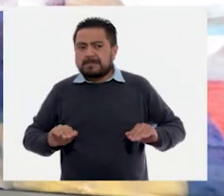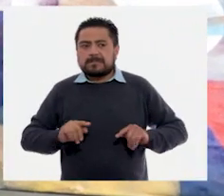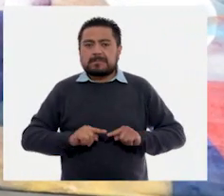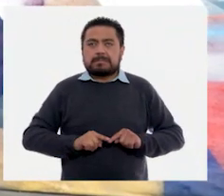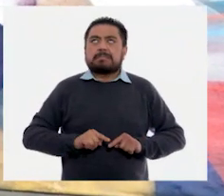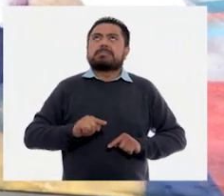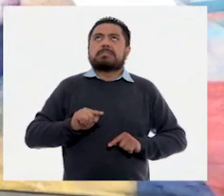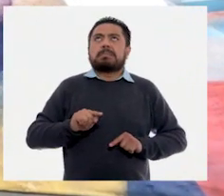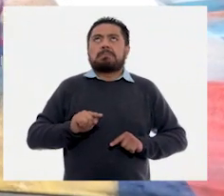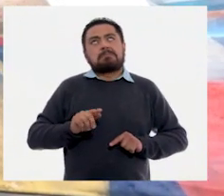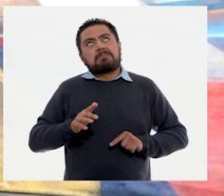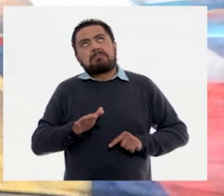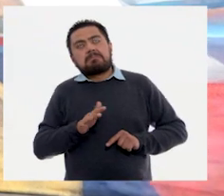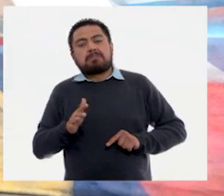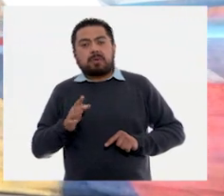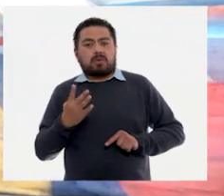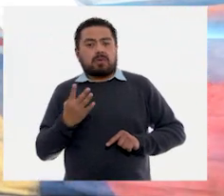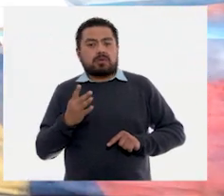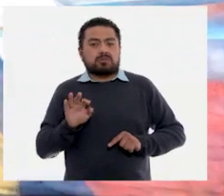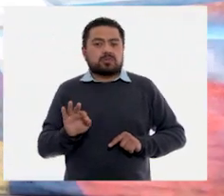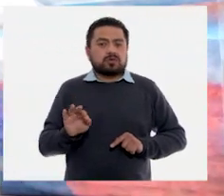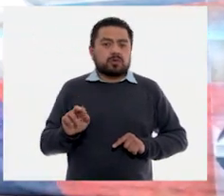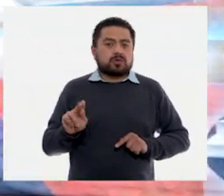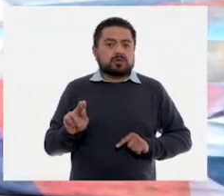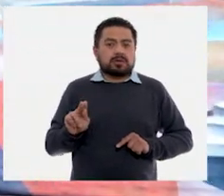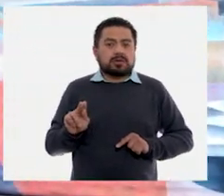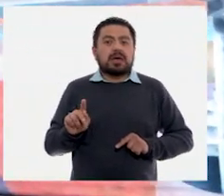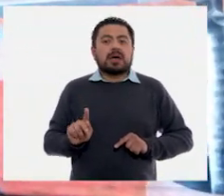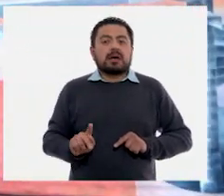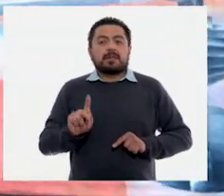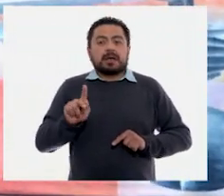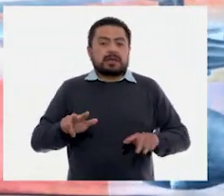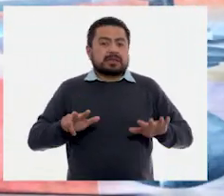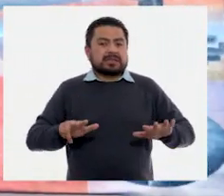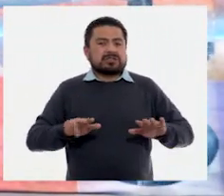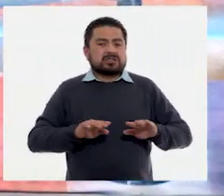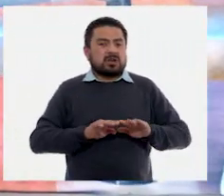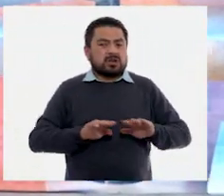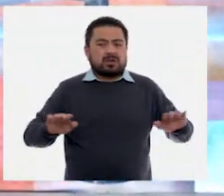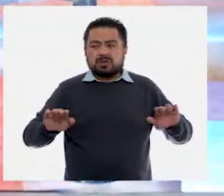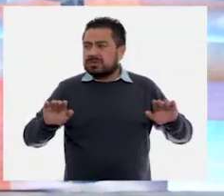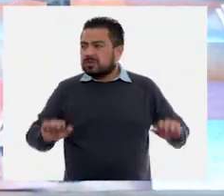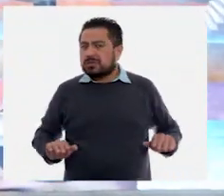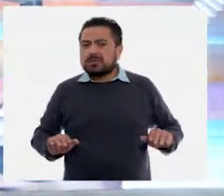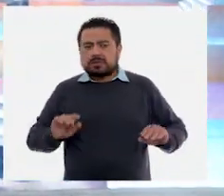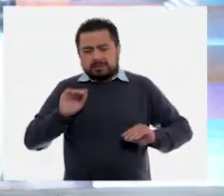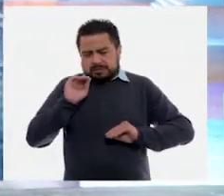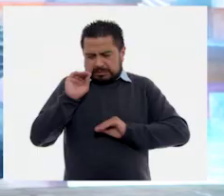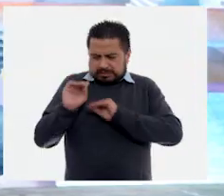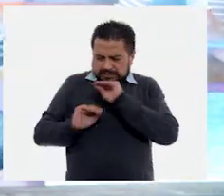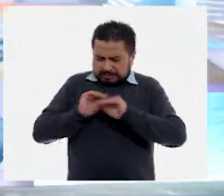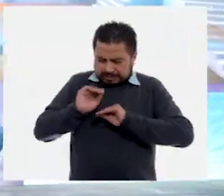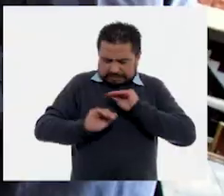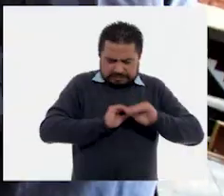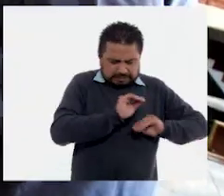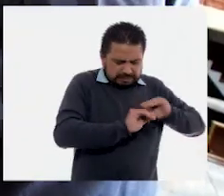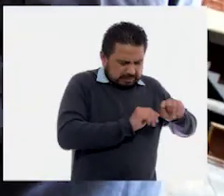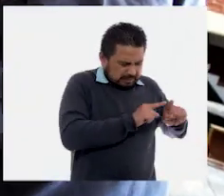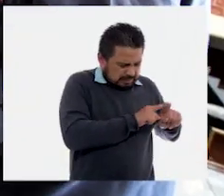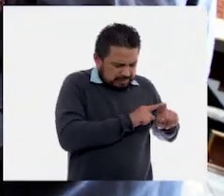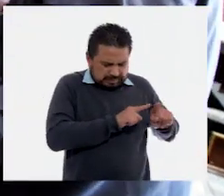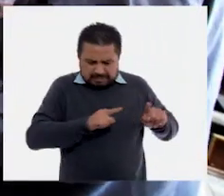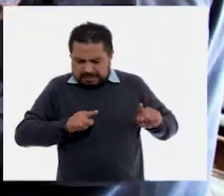alto, pero mide 4,80, pero son 18 metros. Y estructurar desde el punto de